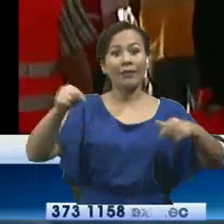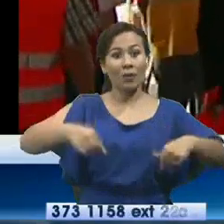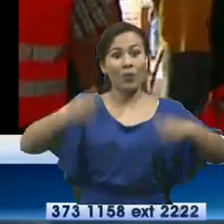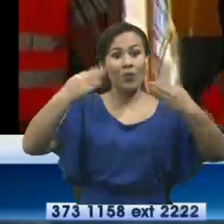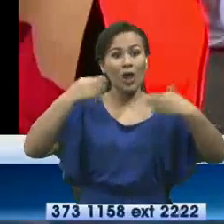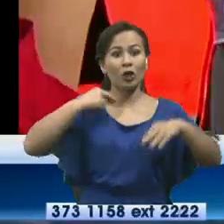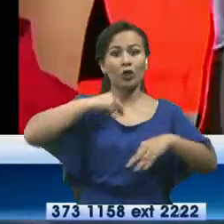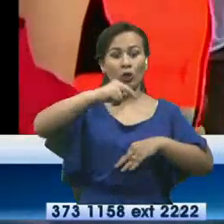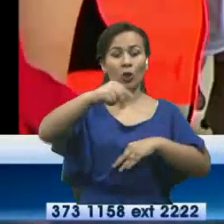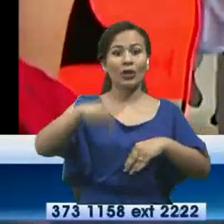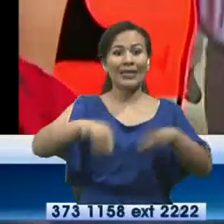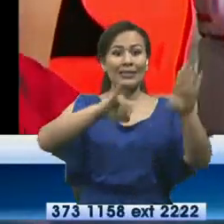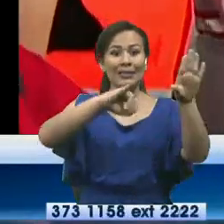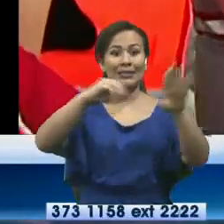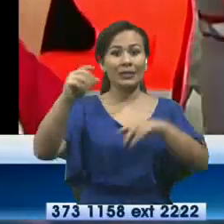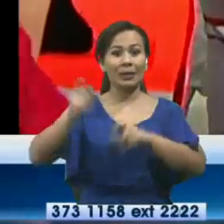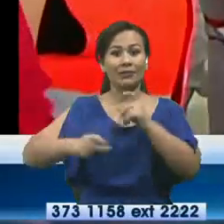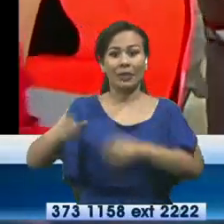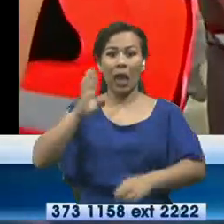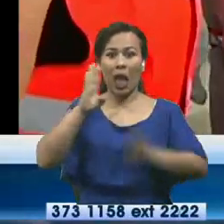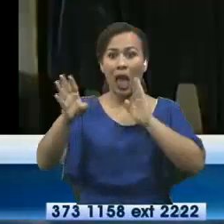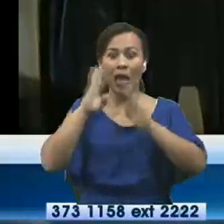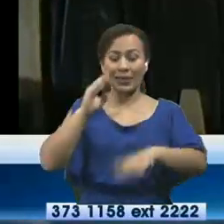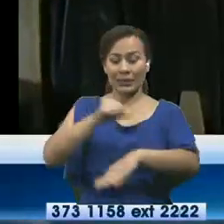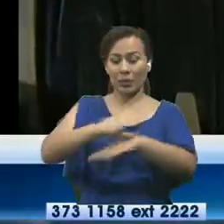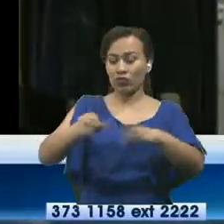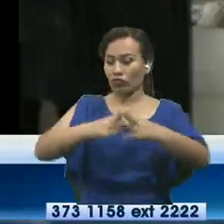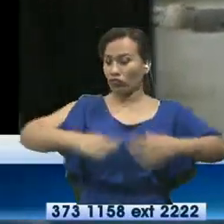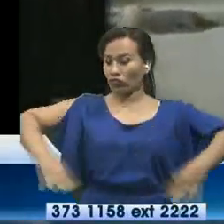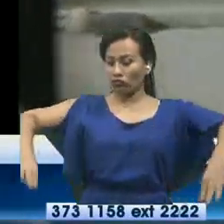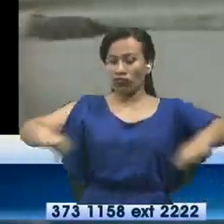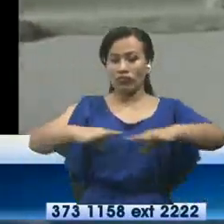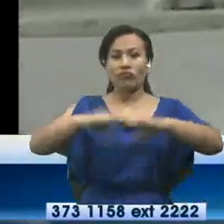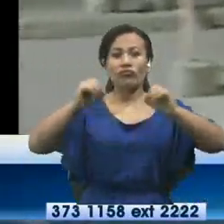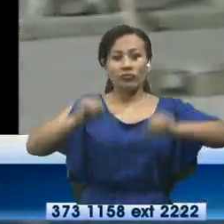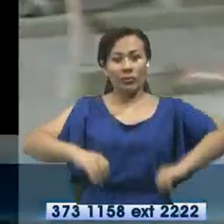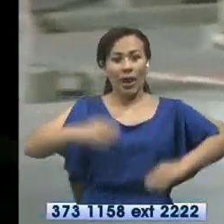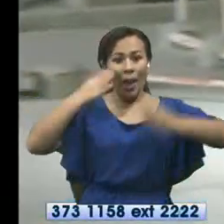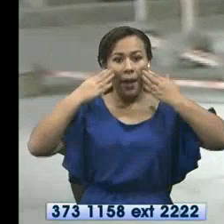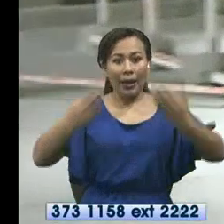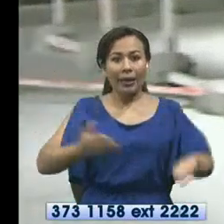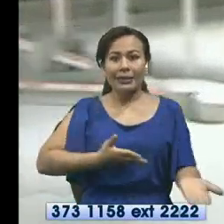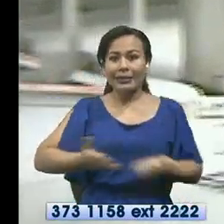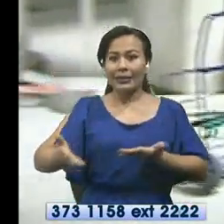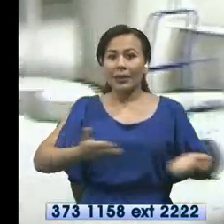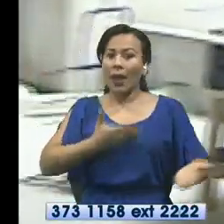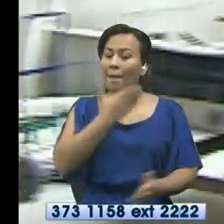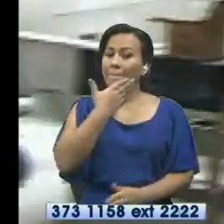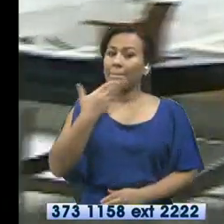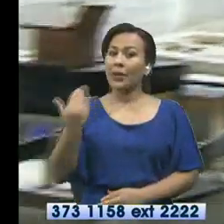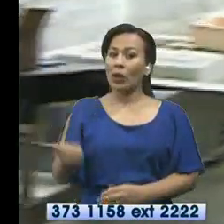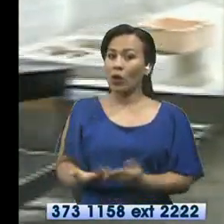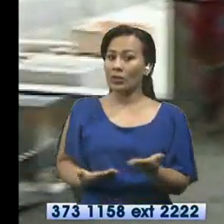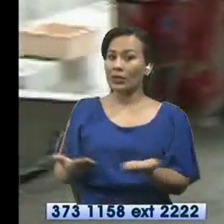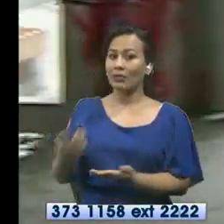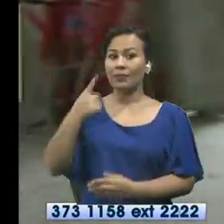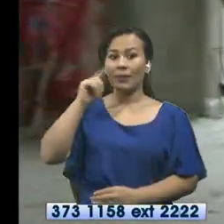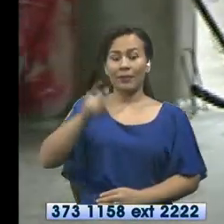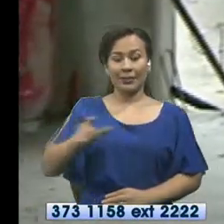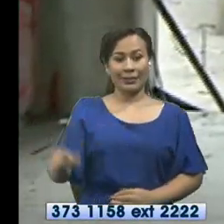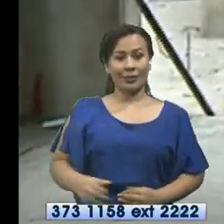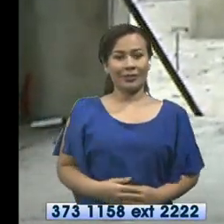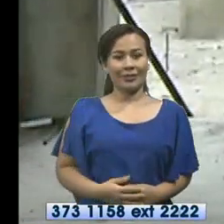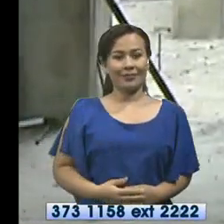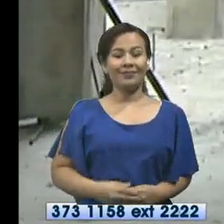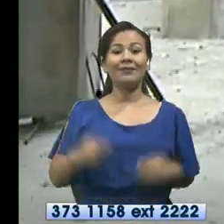estarán los quirófanos, las salas de atención, asegurando que de esta manera se dará un mejor servicio a los afiliados. Saben que aquí